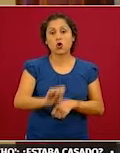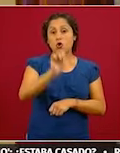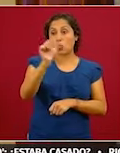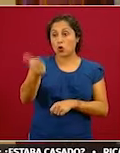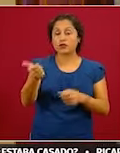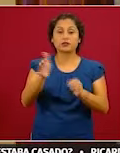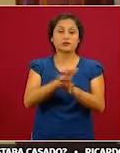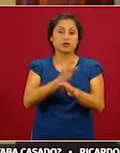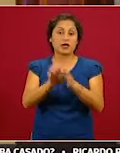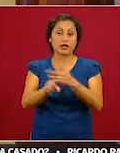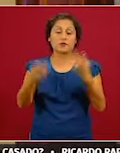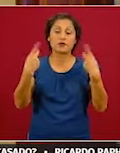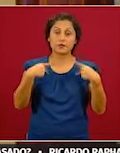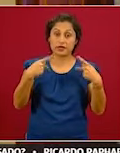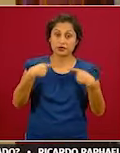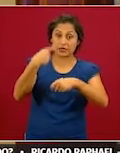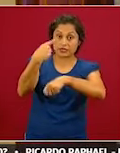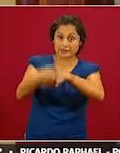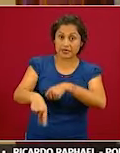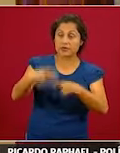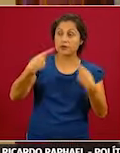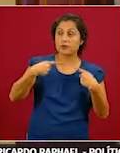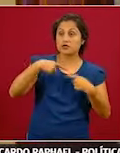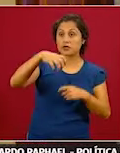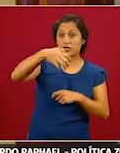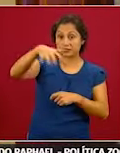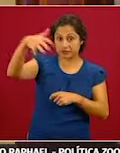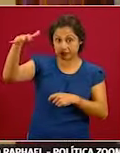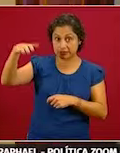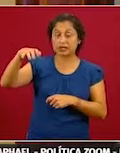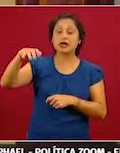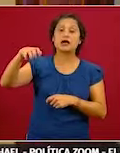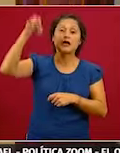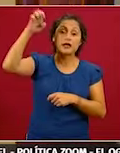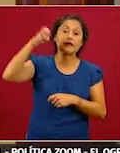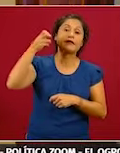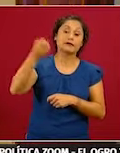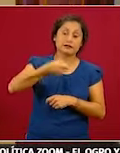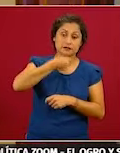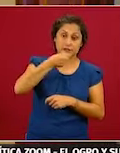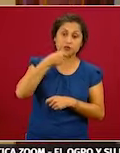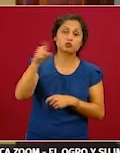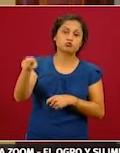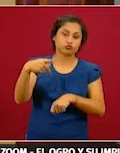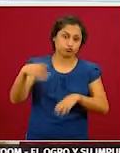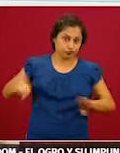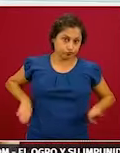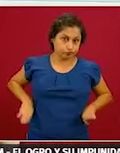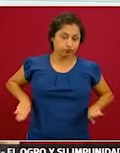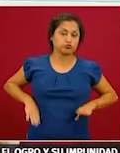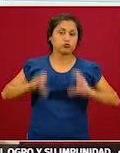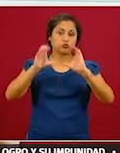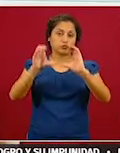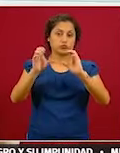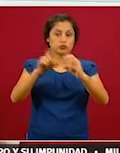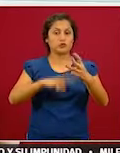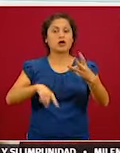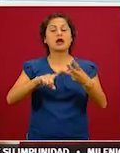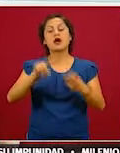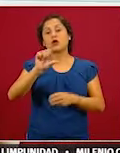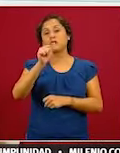de edad, personas de la tercera edad, porque también en su momento se consideran como un grupo como tal. Se tiene también un enfoque o un